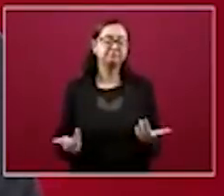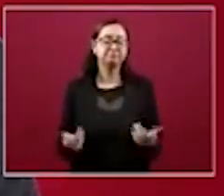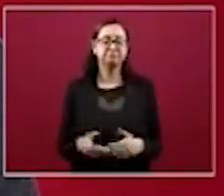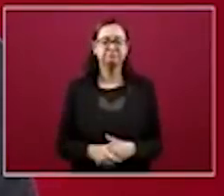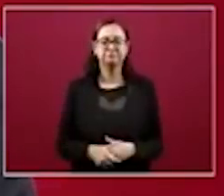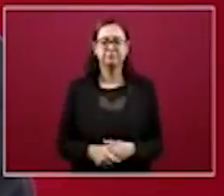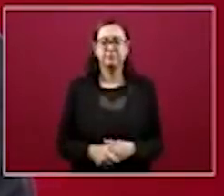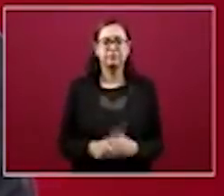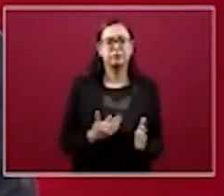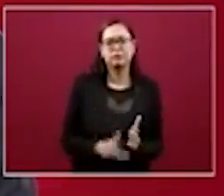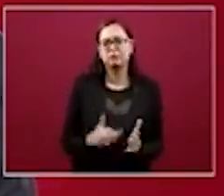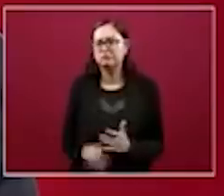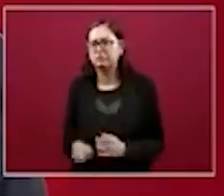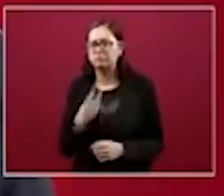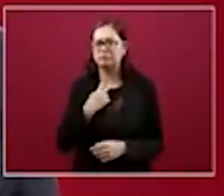no falta